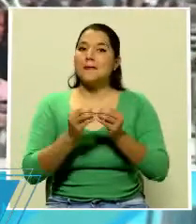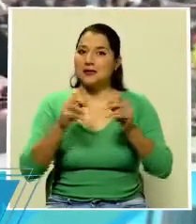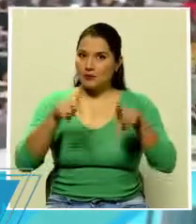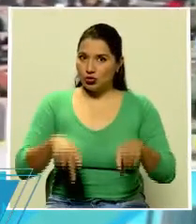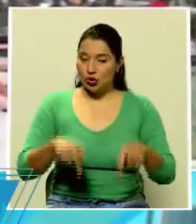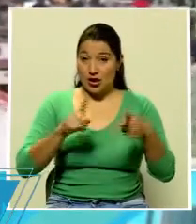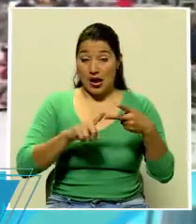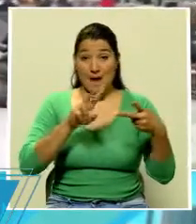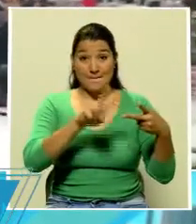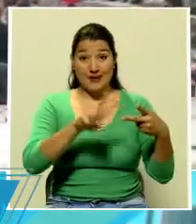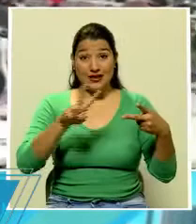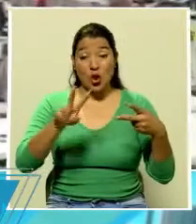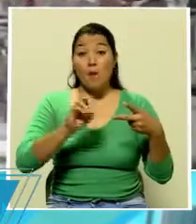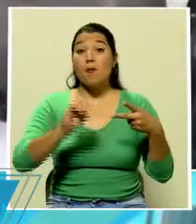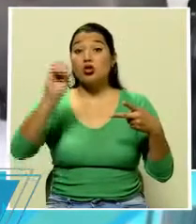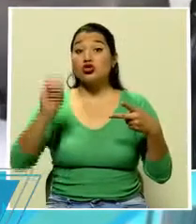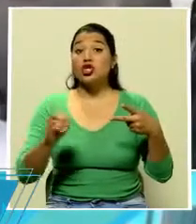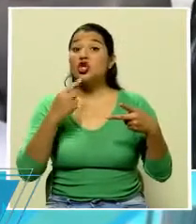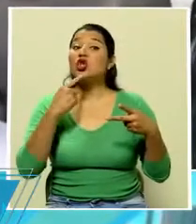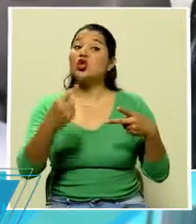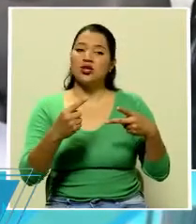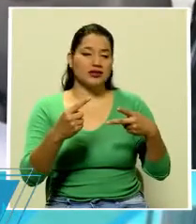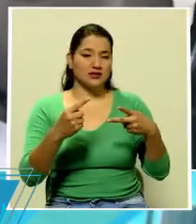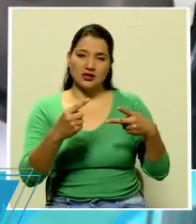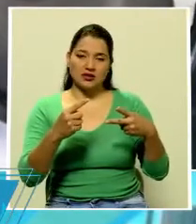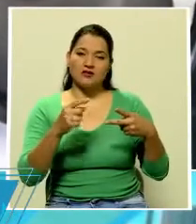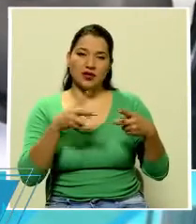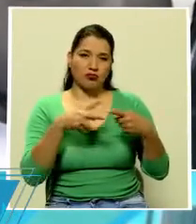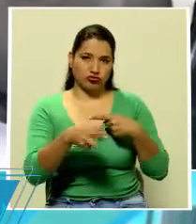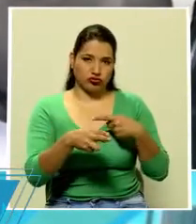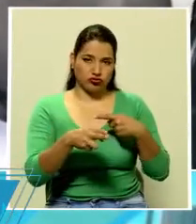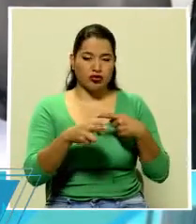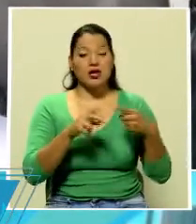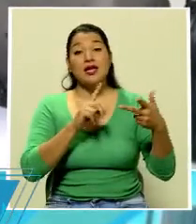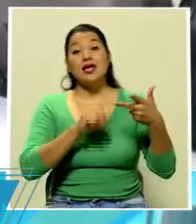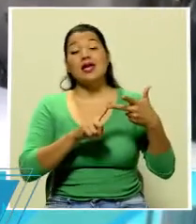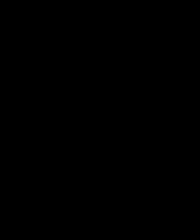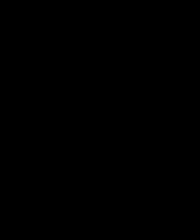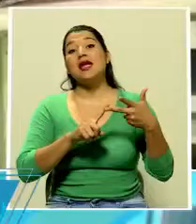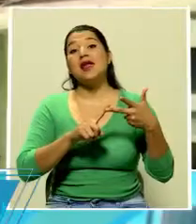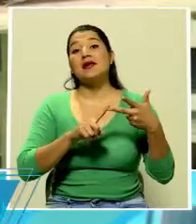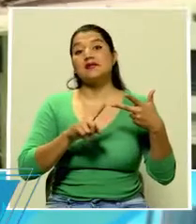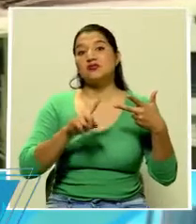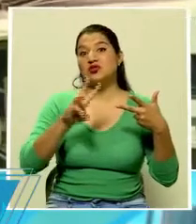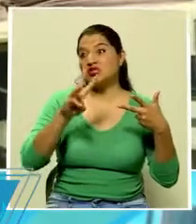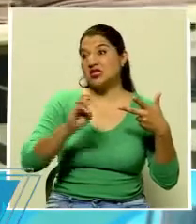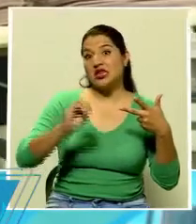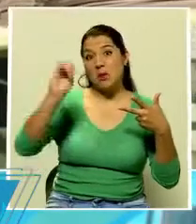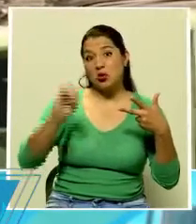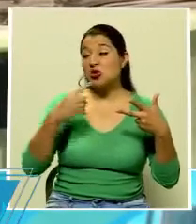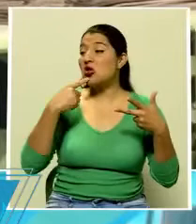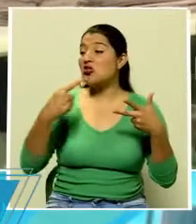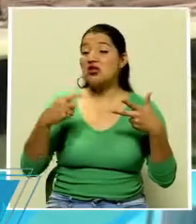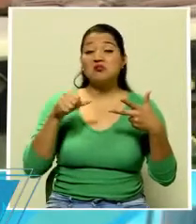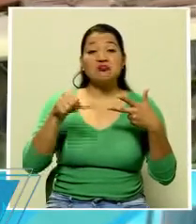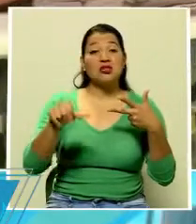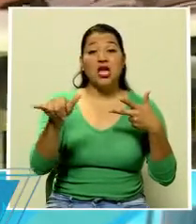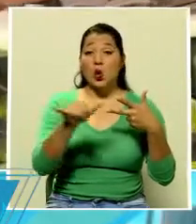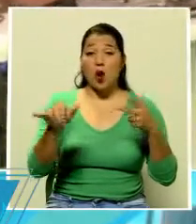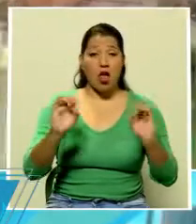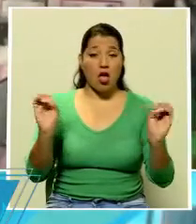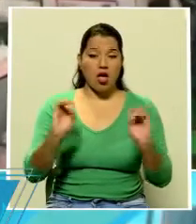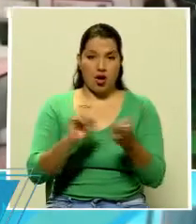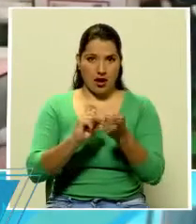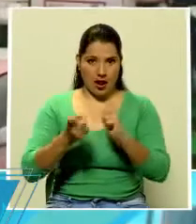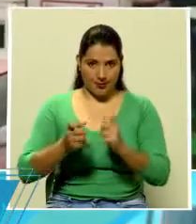que nos comenta que van a disminuir y hay un 70% que nos dicen que no va a haber cambio. De eso lo que nosotros hacemos es